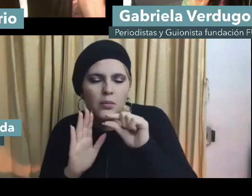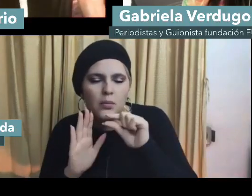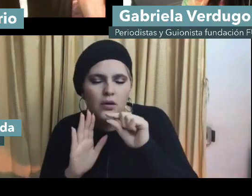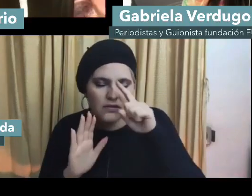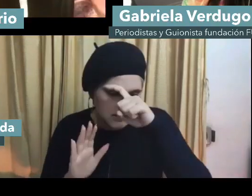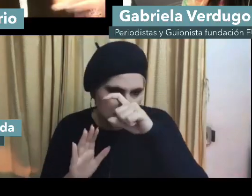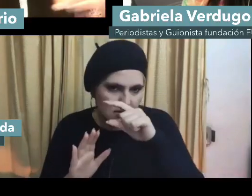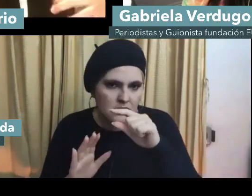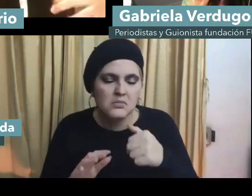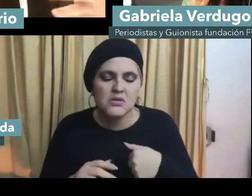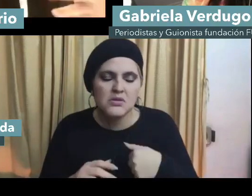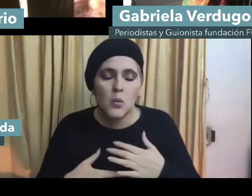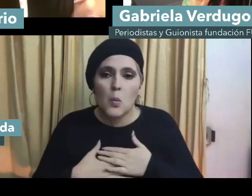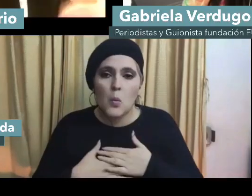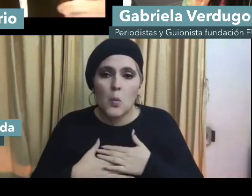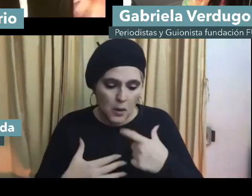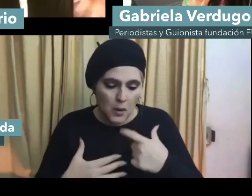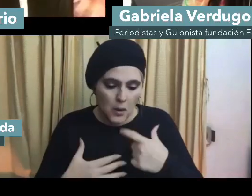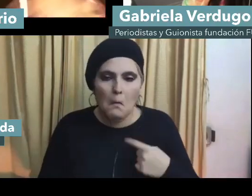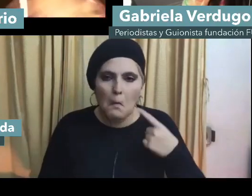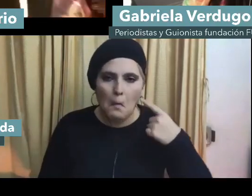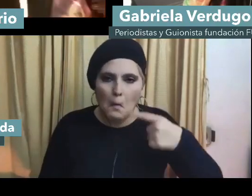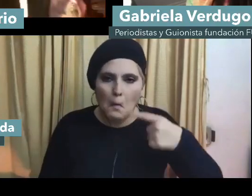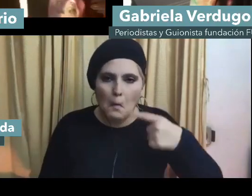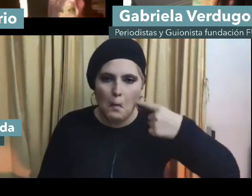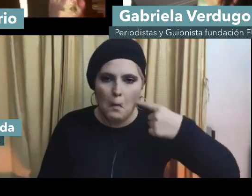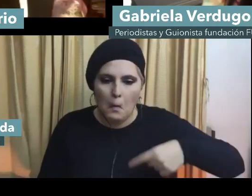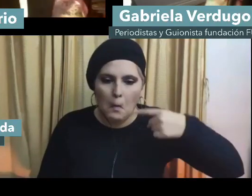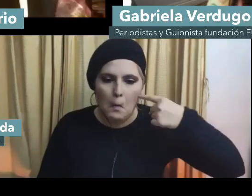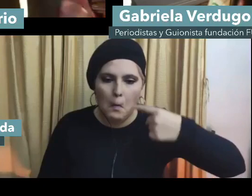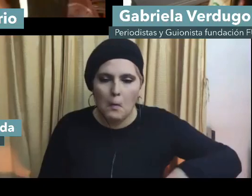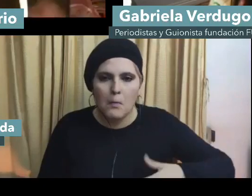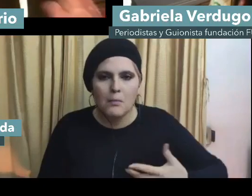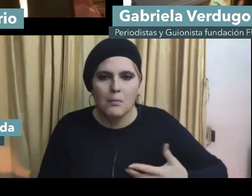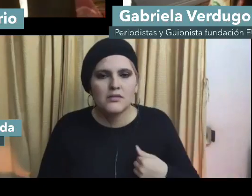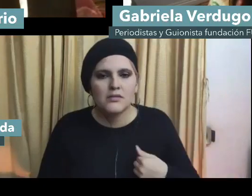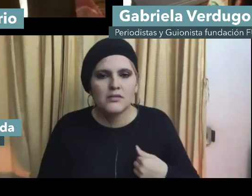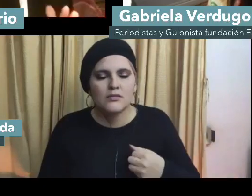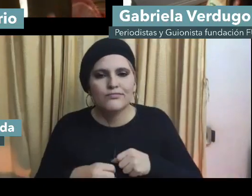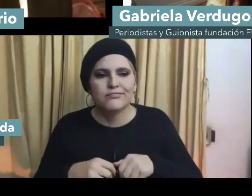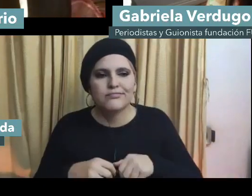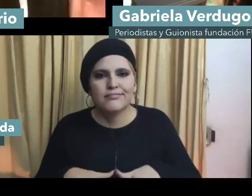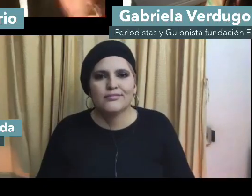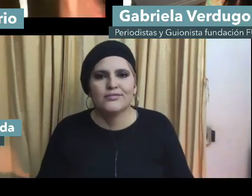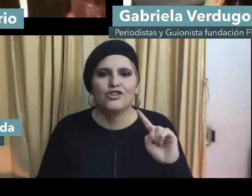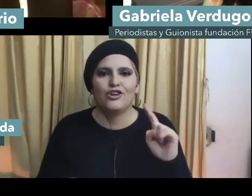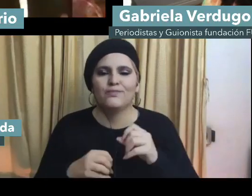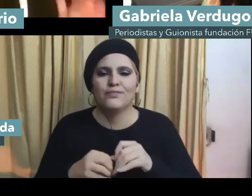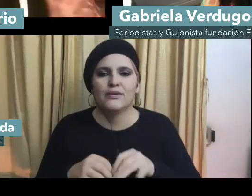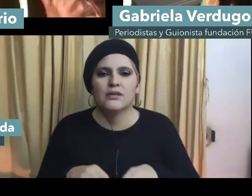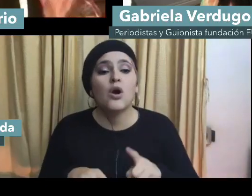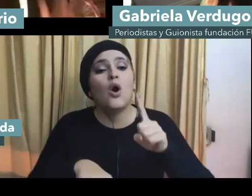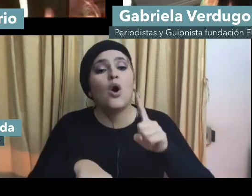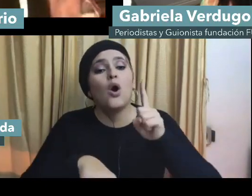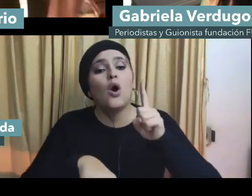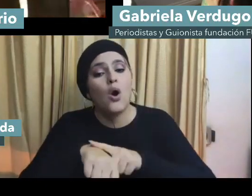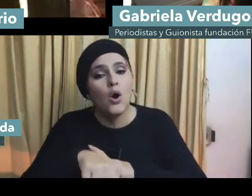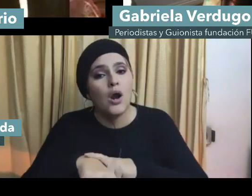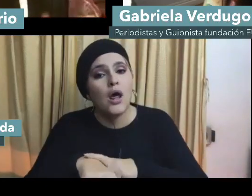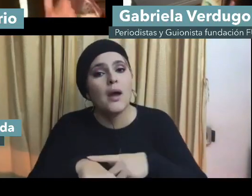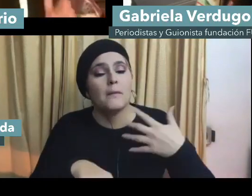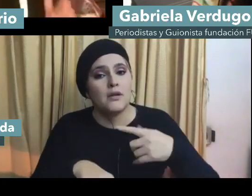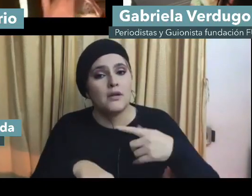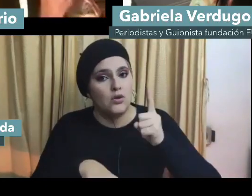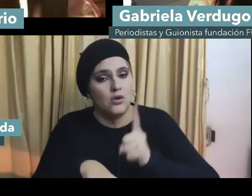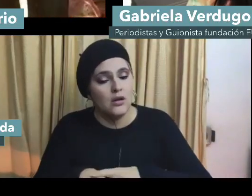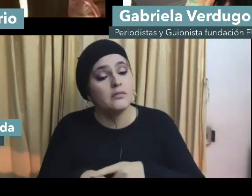acá. Entonces, hay como un rebalse, por decirte. Por eso tenemos que tener horario, tenemos que decir, ya, vamos a hacer un hábito,